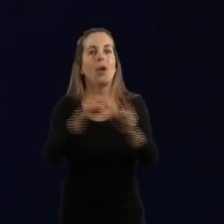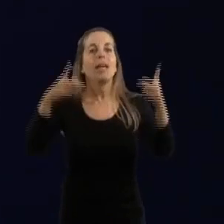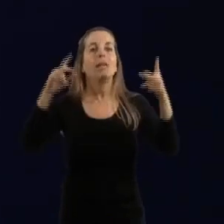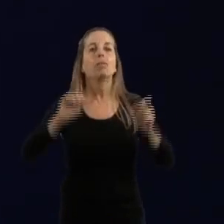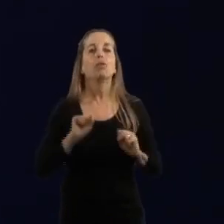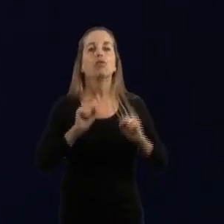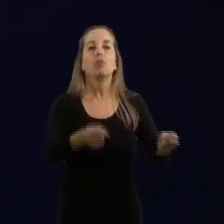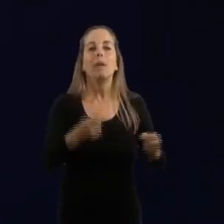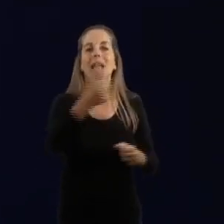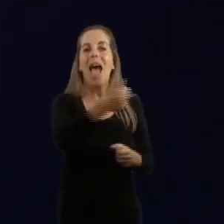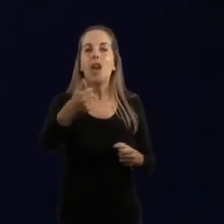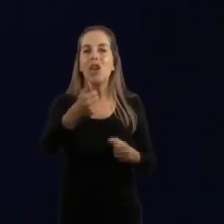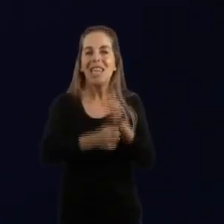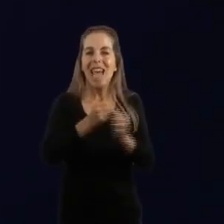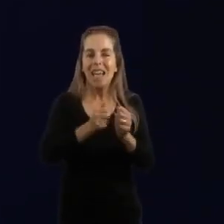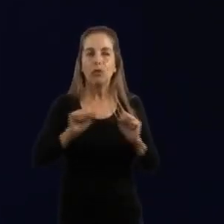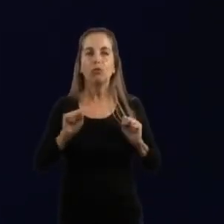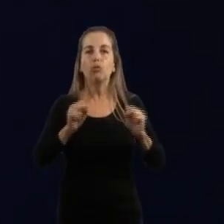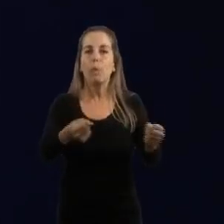ha cortado rutas